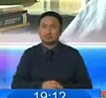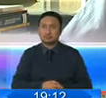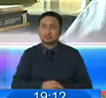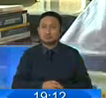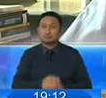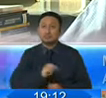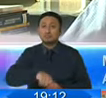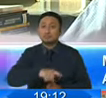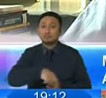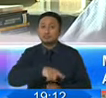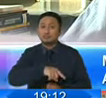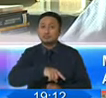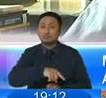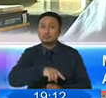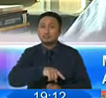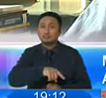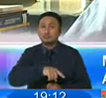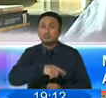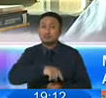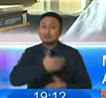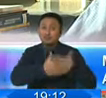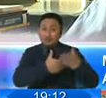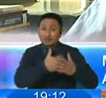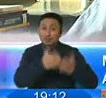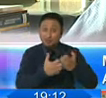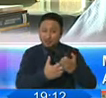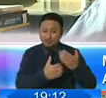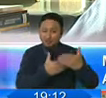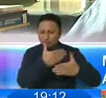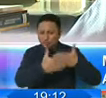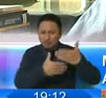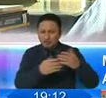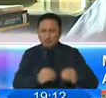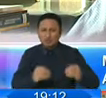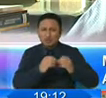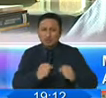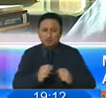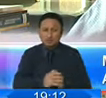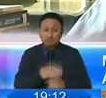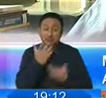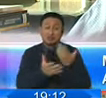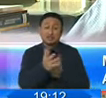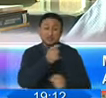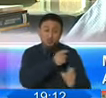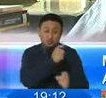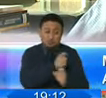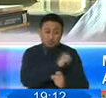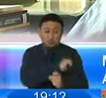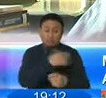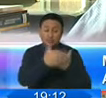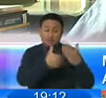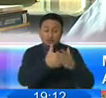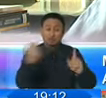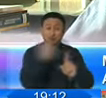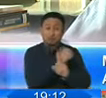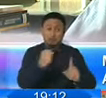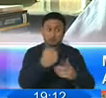forma esto puede desencadenar otro tipo de cosas como acoso o inclusive hasta violencia, como ya